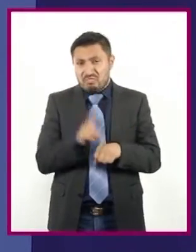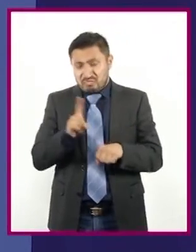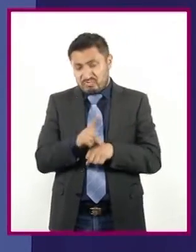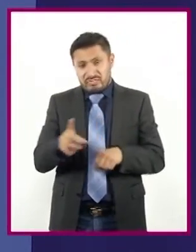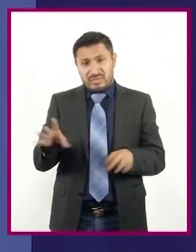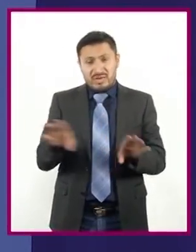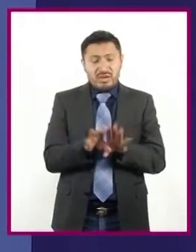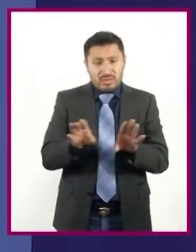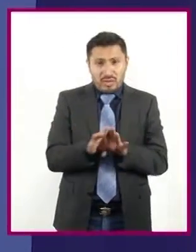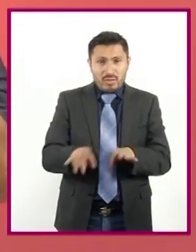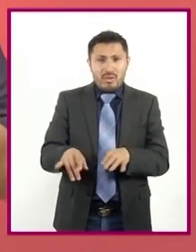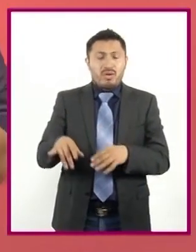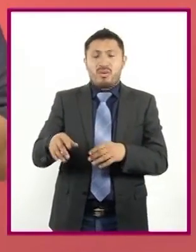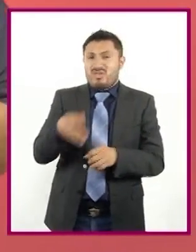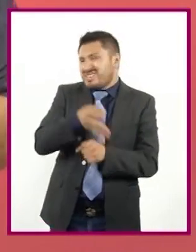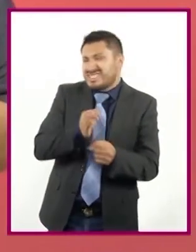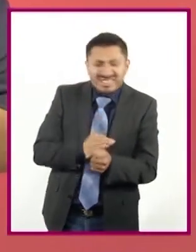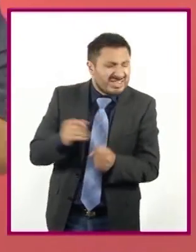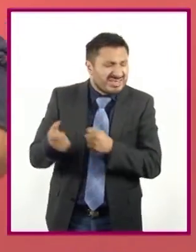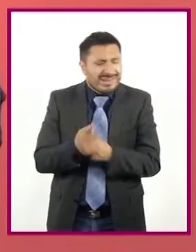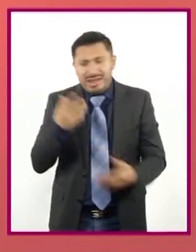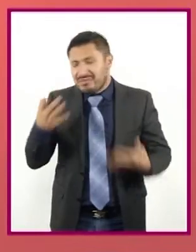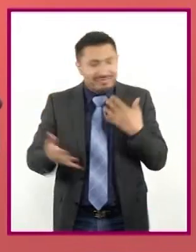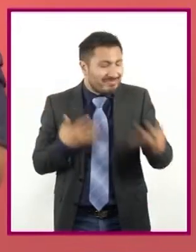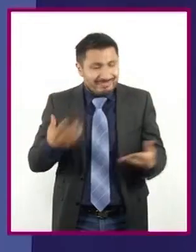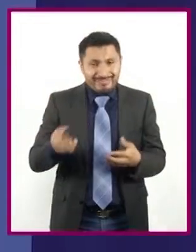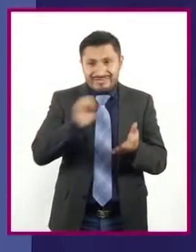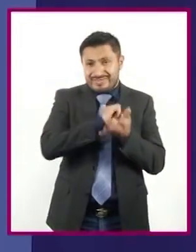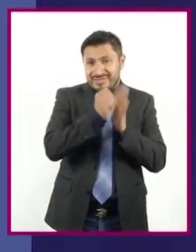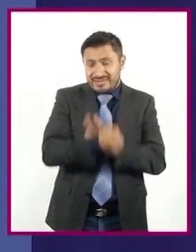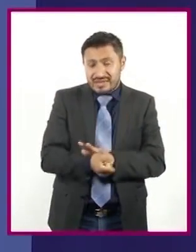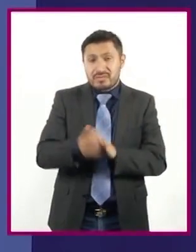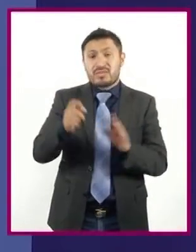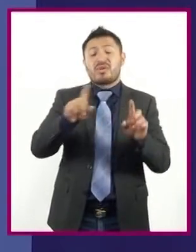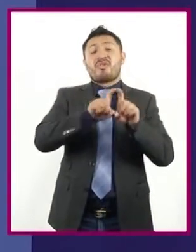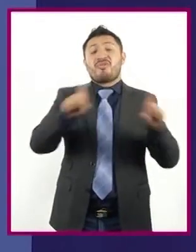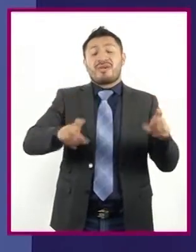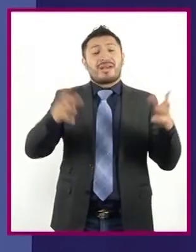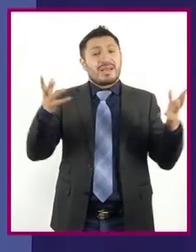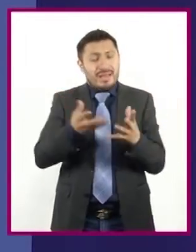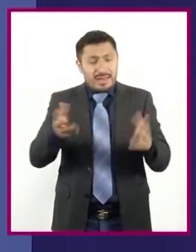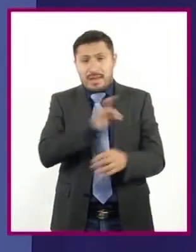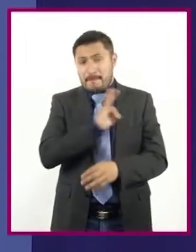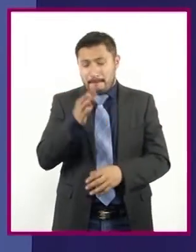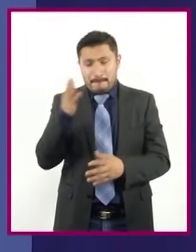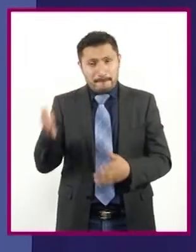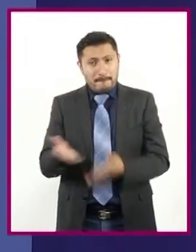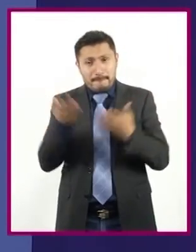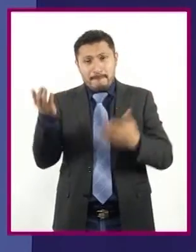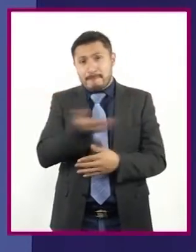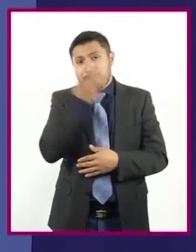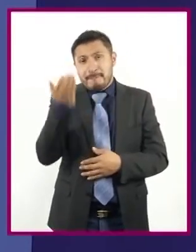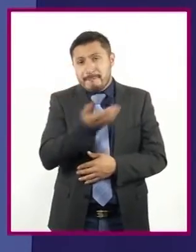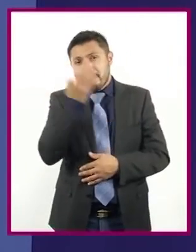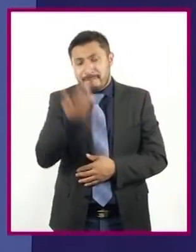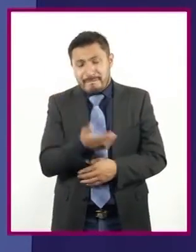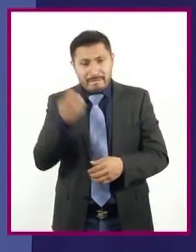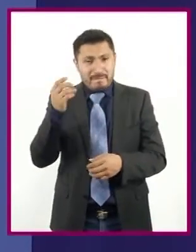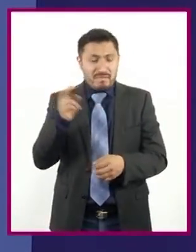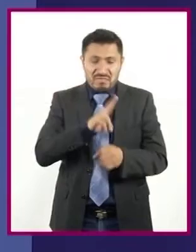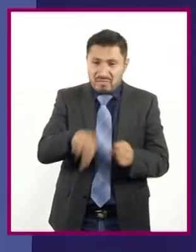toque picaresco y divertido. Son sinónimo del término frase hecha y pueden popularizarse hasta volverse